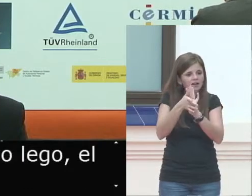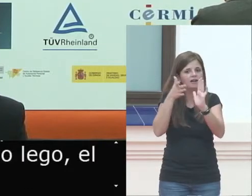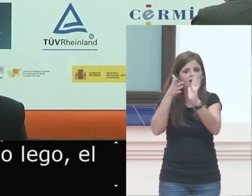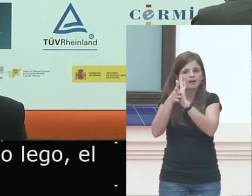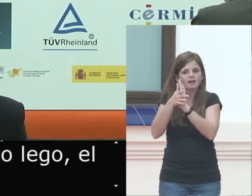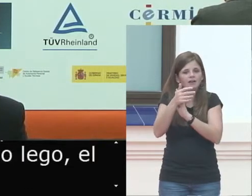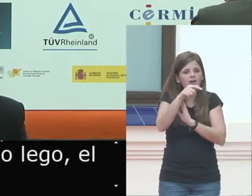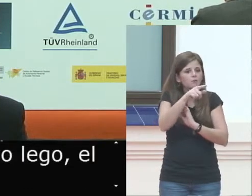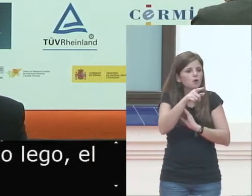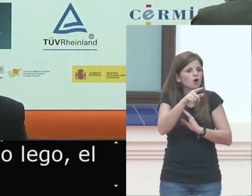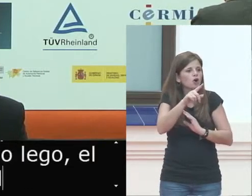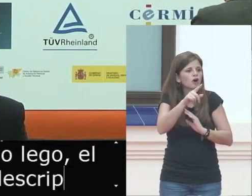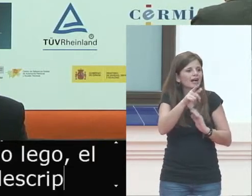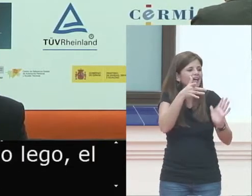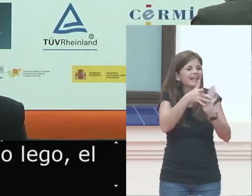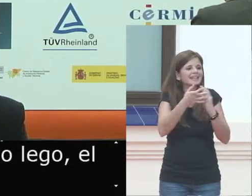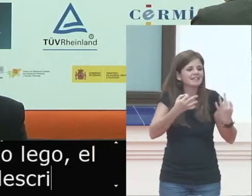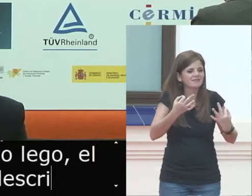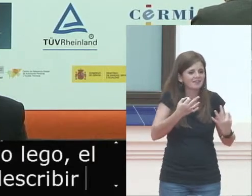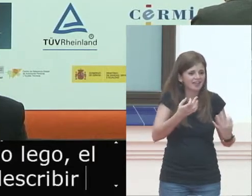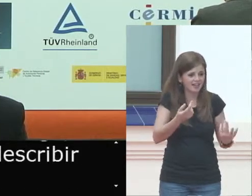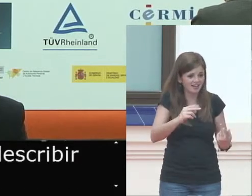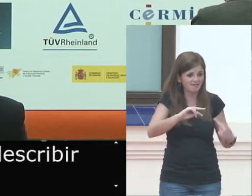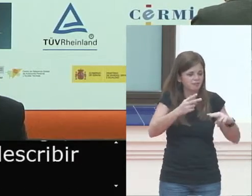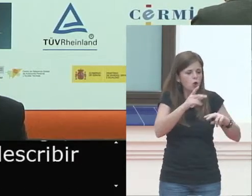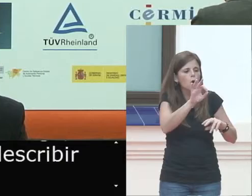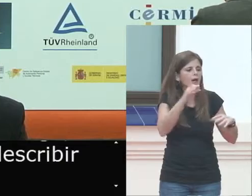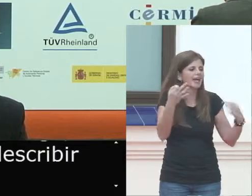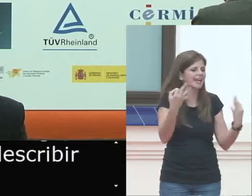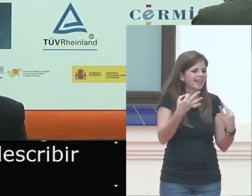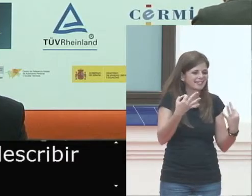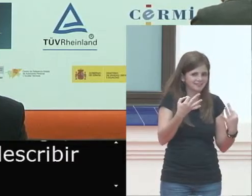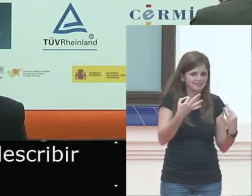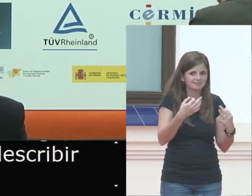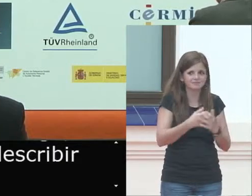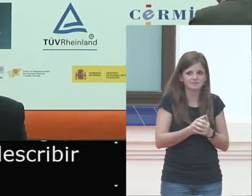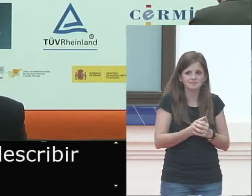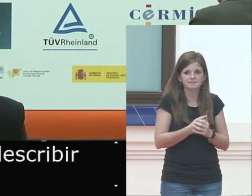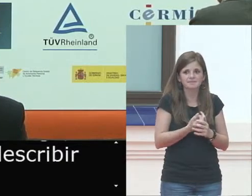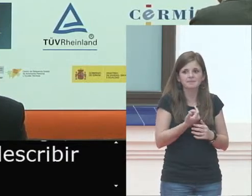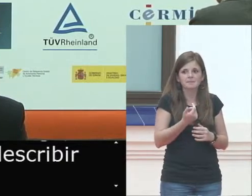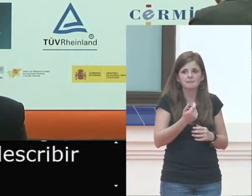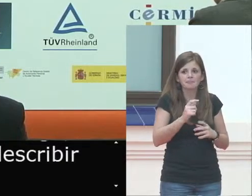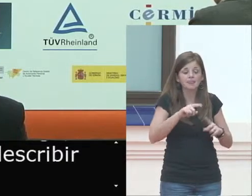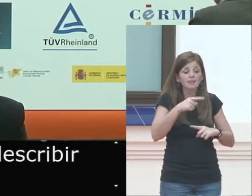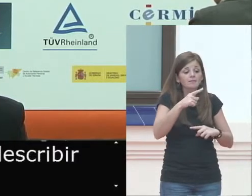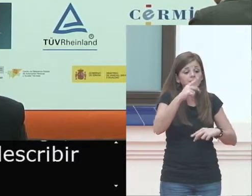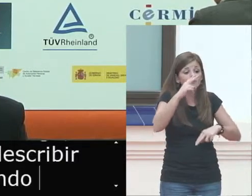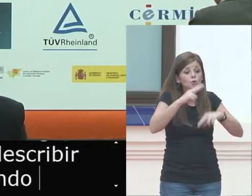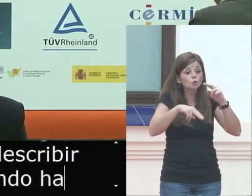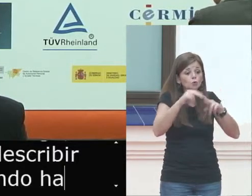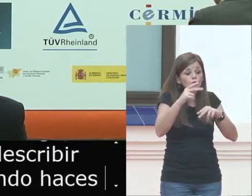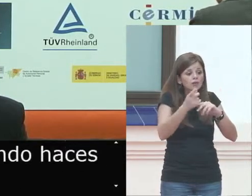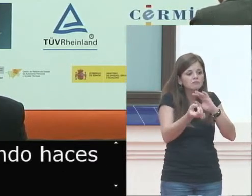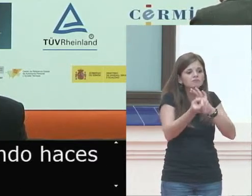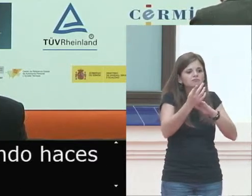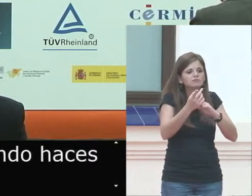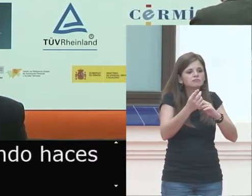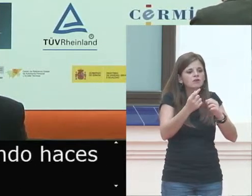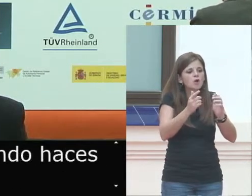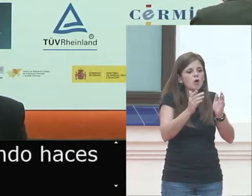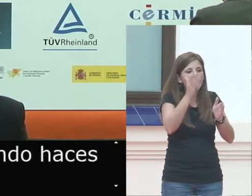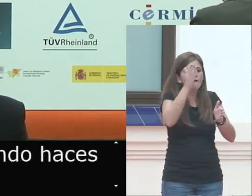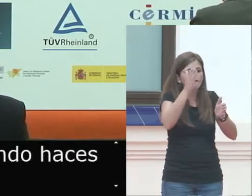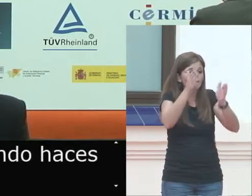representa o qué es, y construyendo haces un superbloque y un